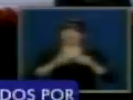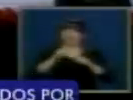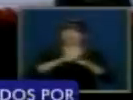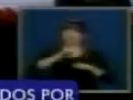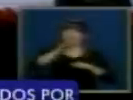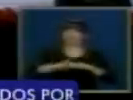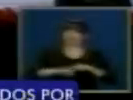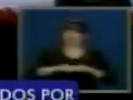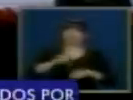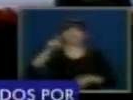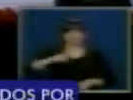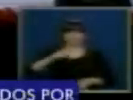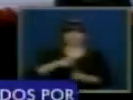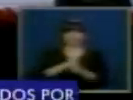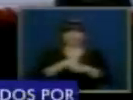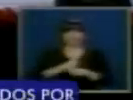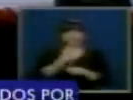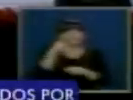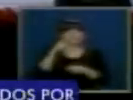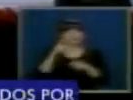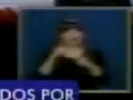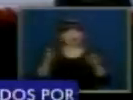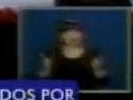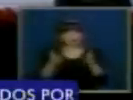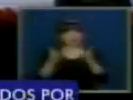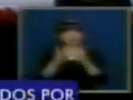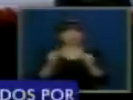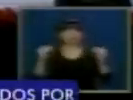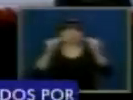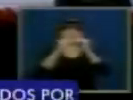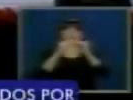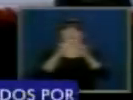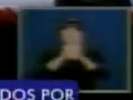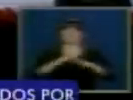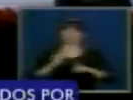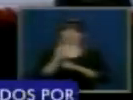necesario para apuntalar la paz social.